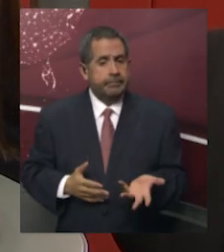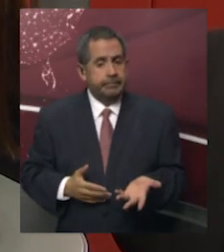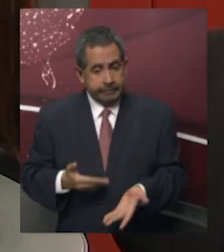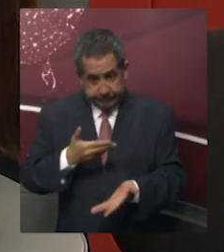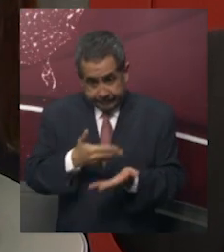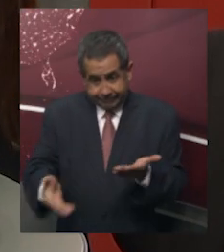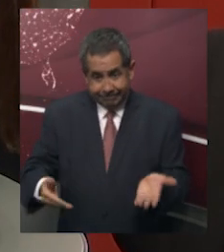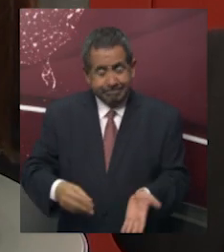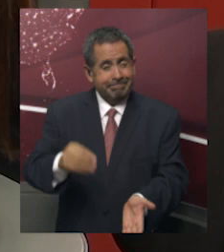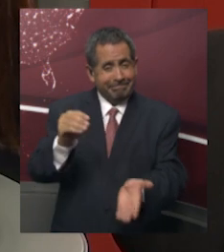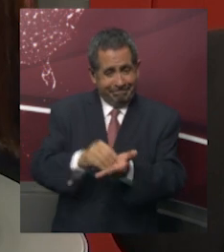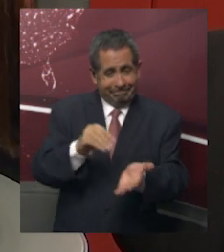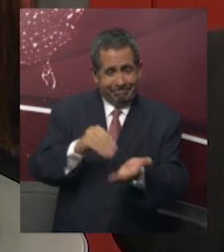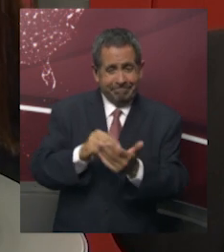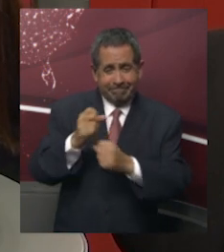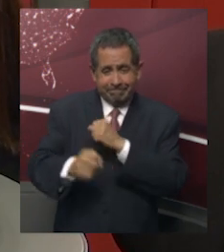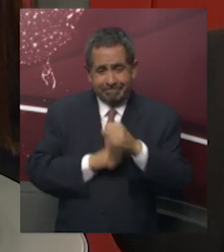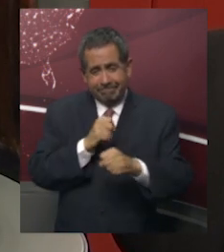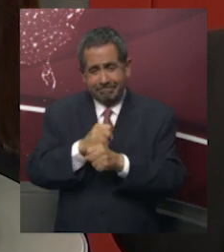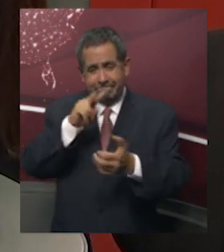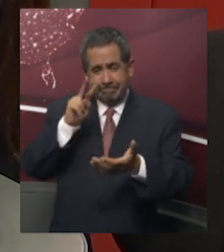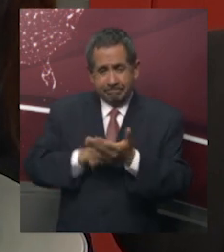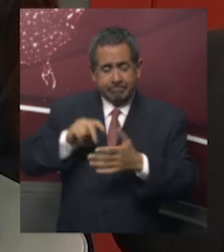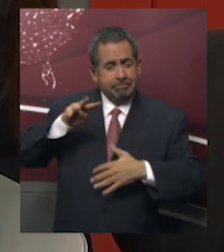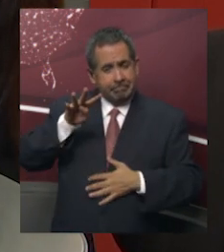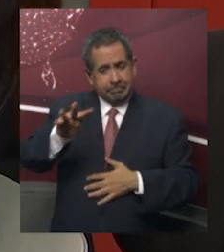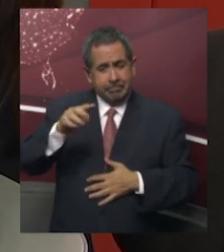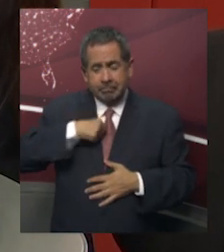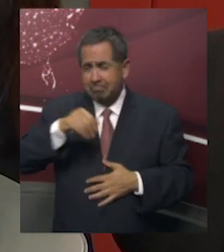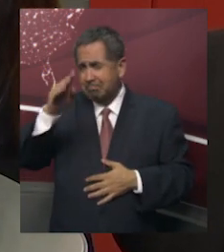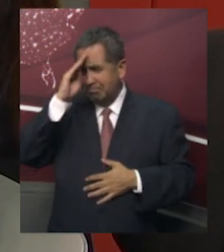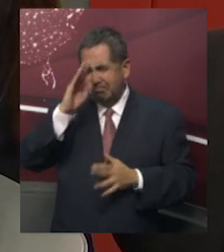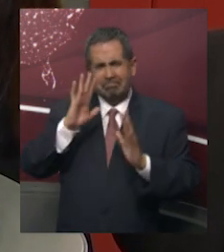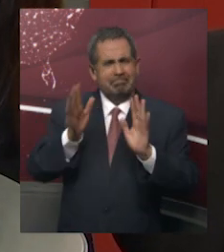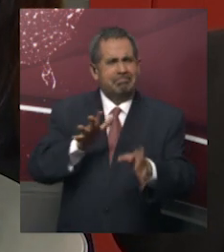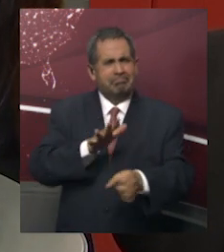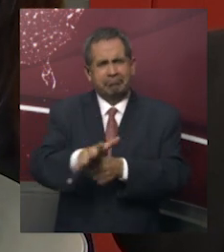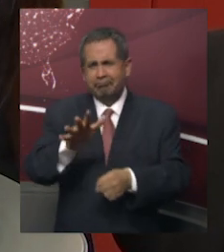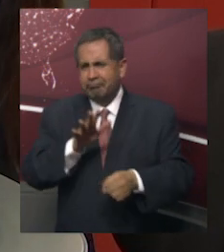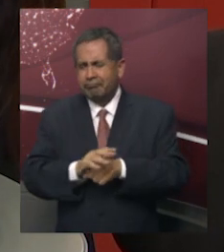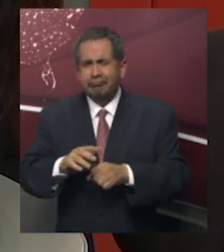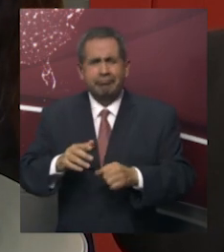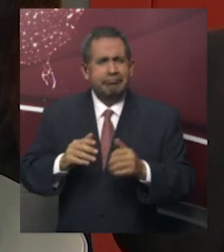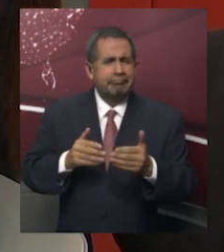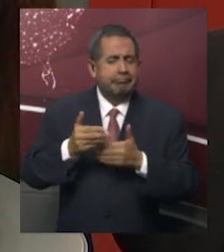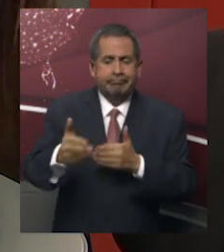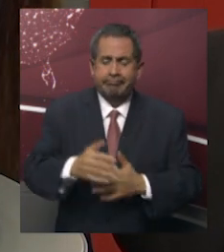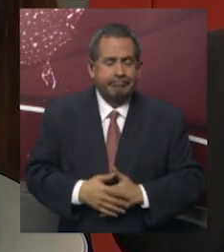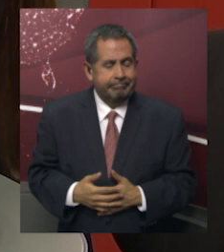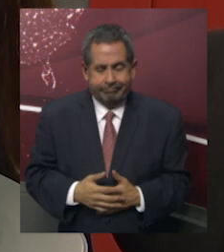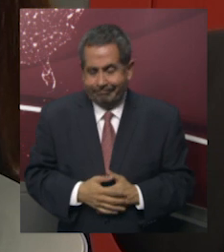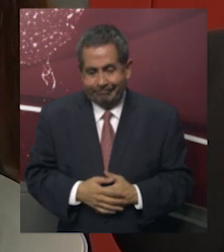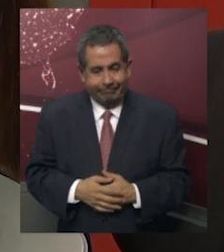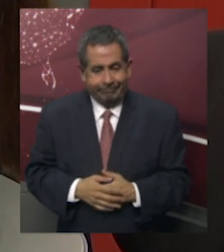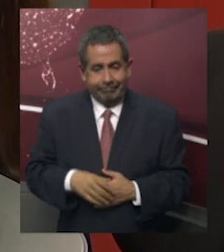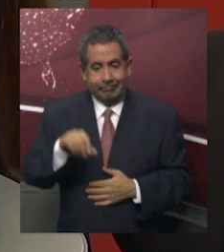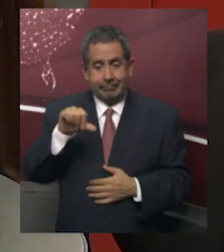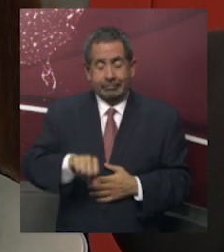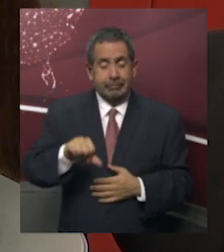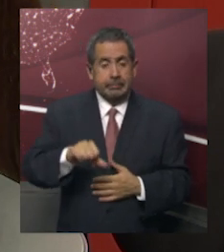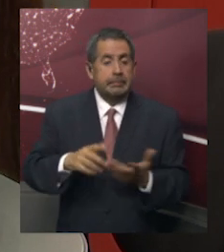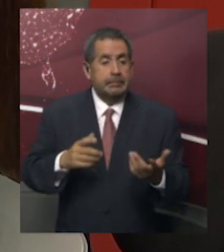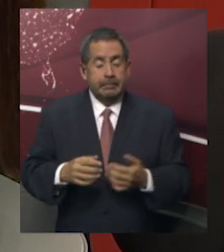Todavía hoy, en pleno 2019, donde pensamos que ya muchas cosas, muchos debates están superados, bueno, hoy